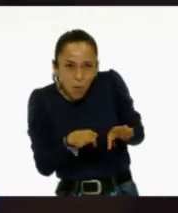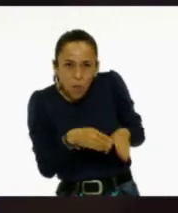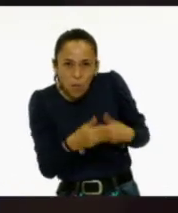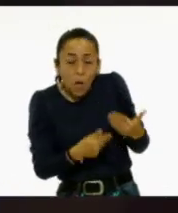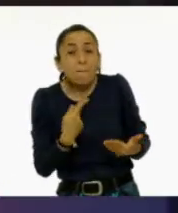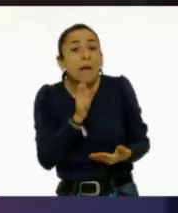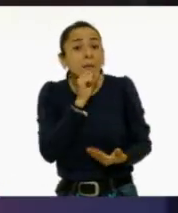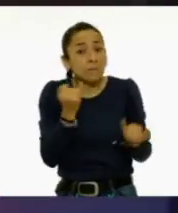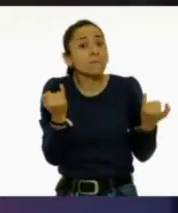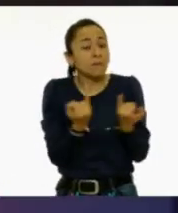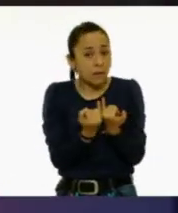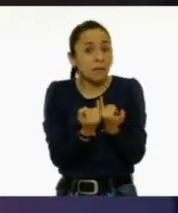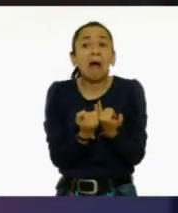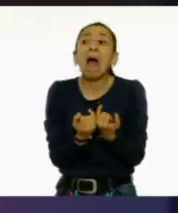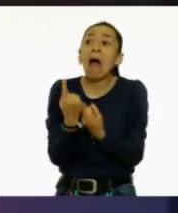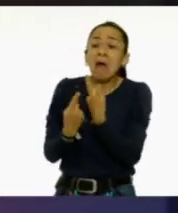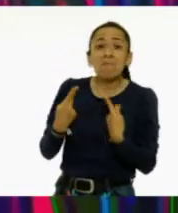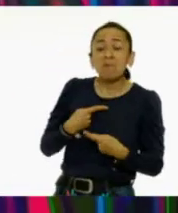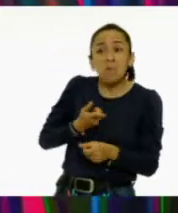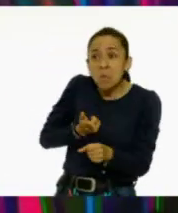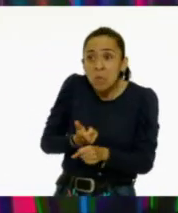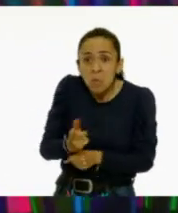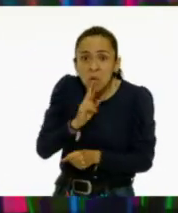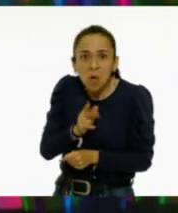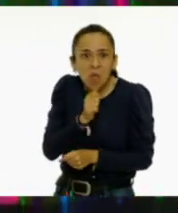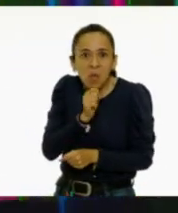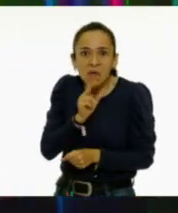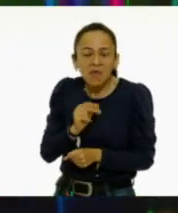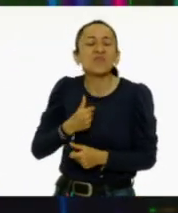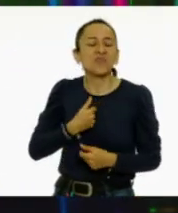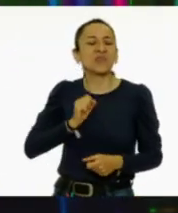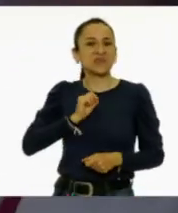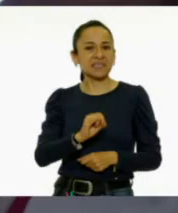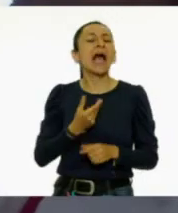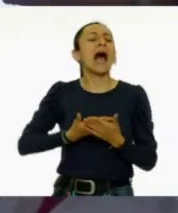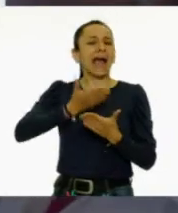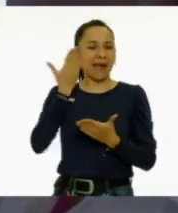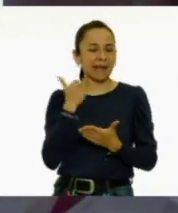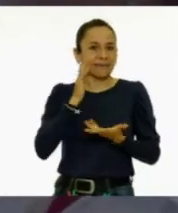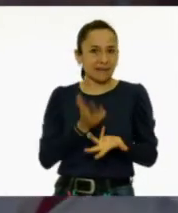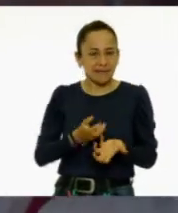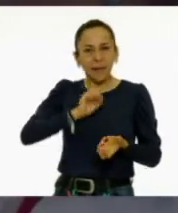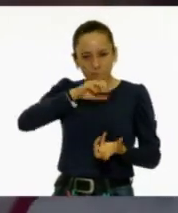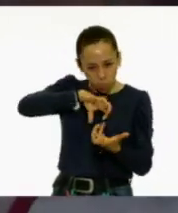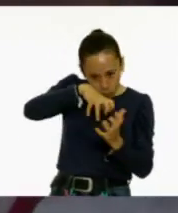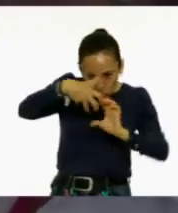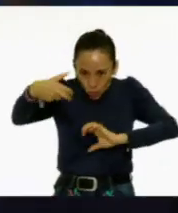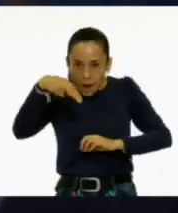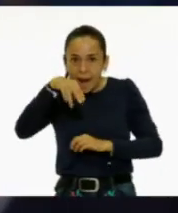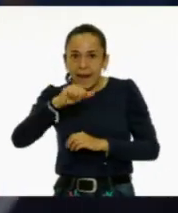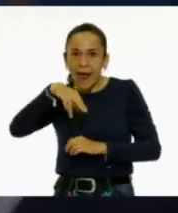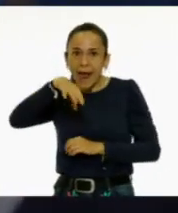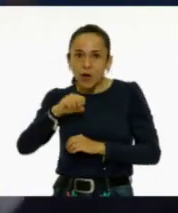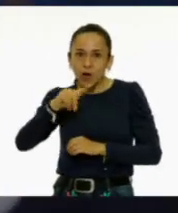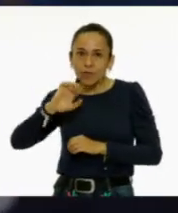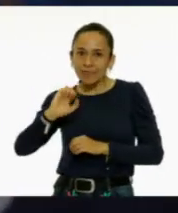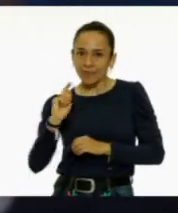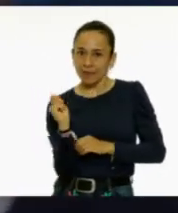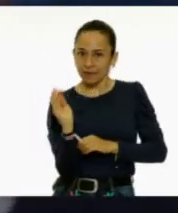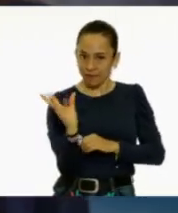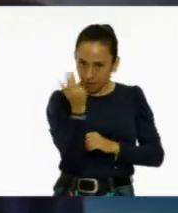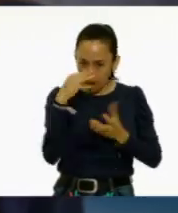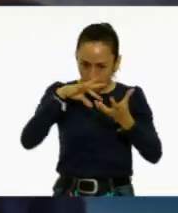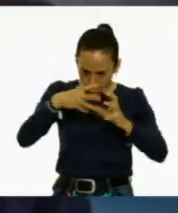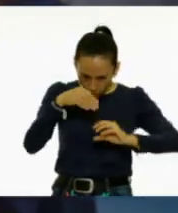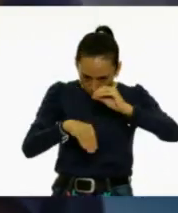que nadie más había encontrado. Hace unos años, innovamos en el mundo de la nanotecnología, creando una nueva molécula capaz de matar